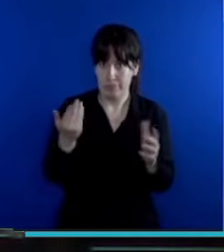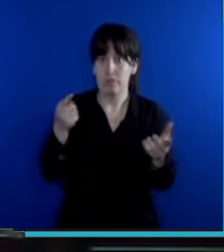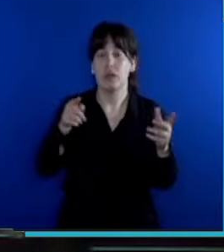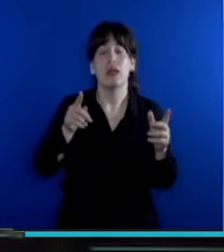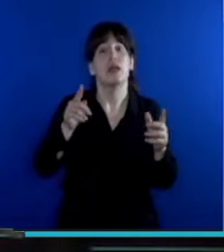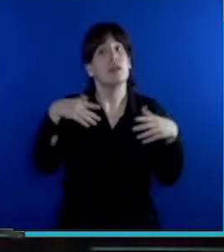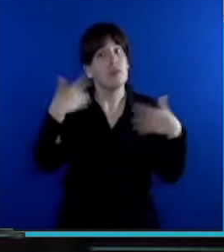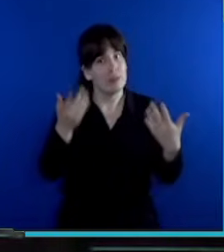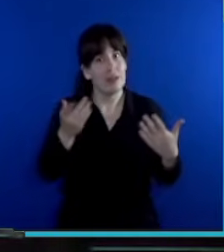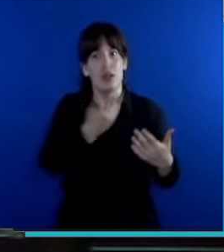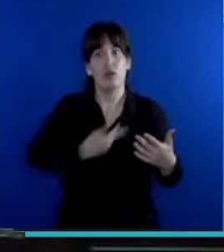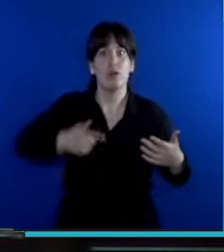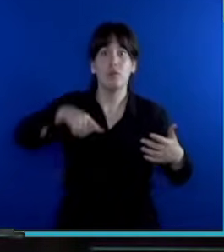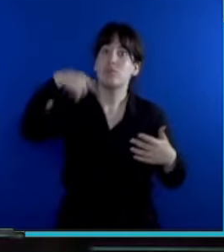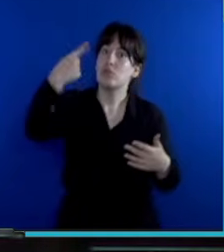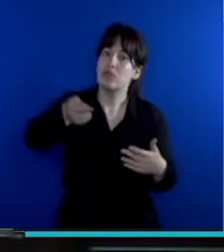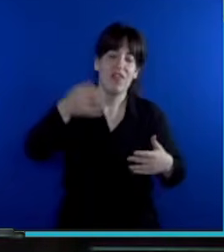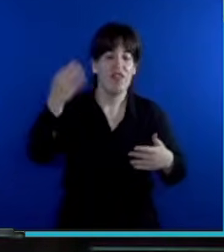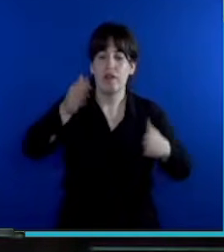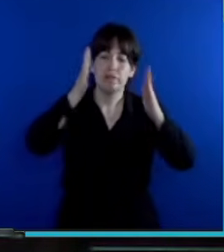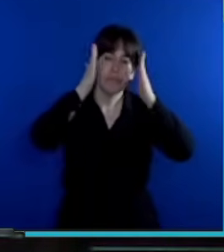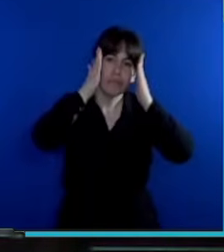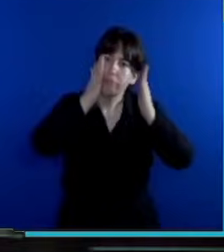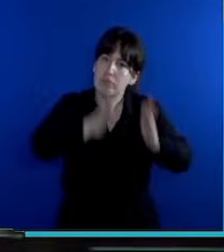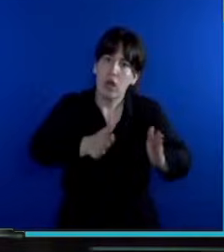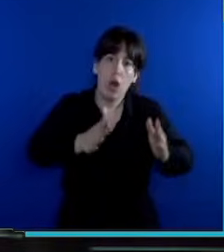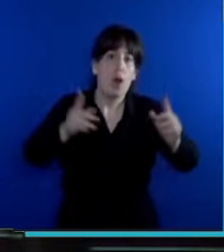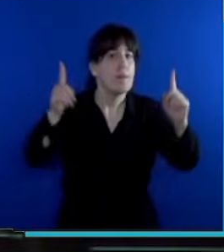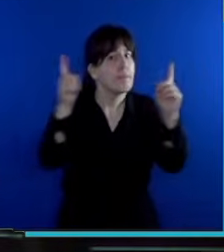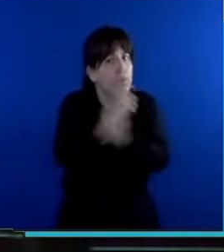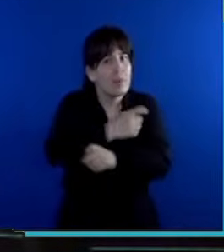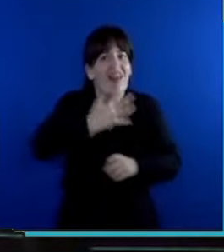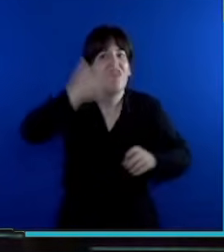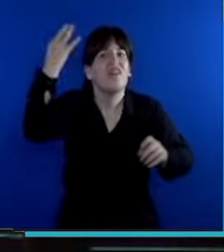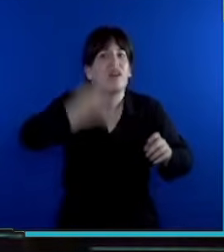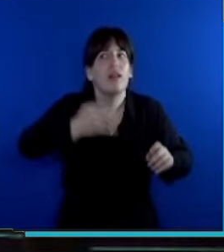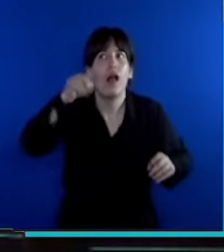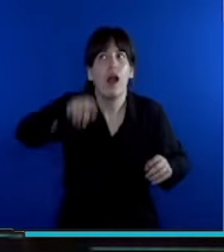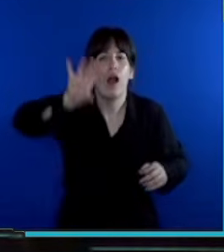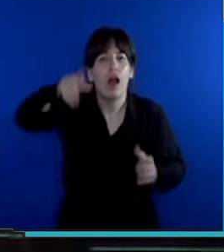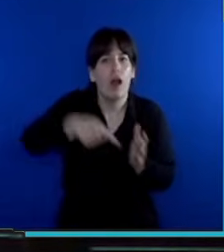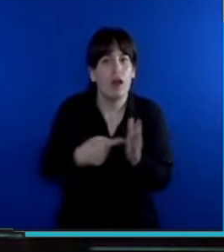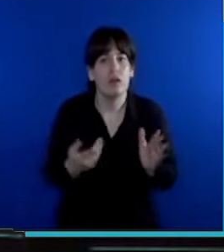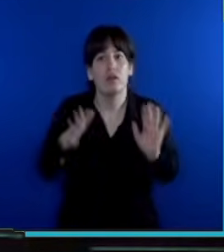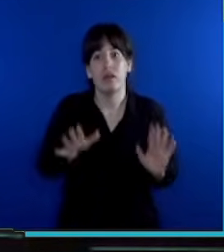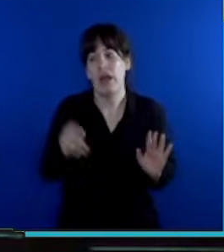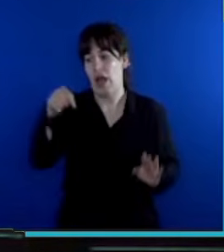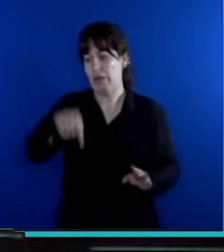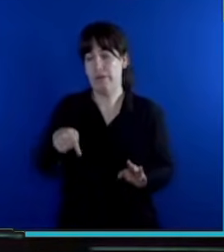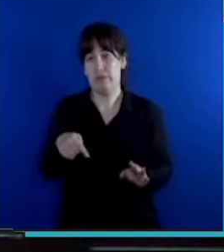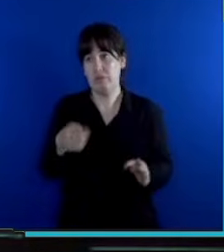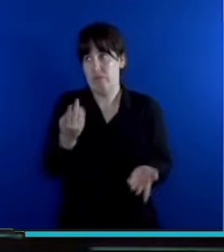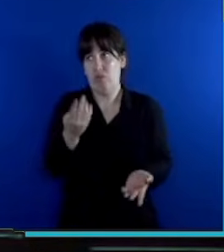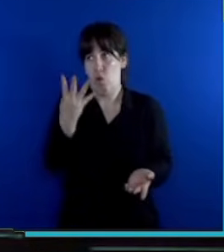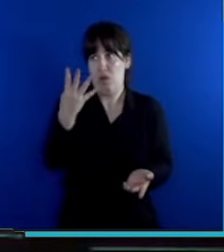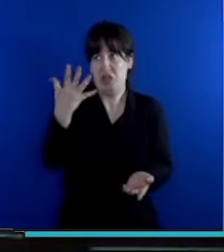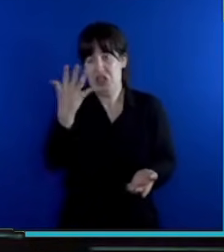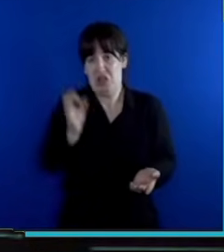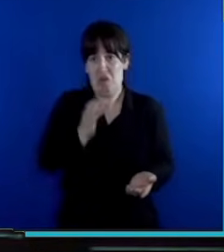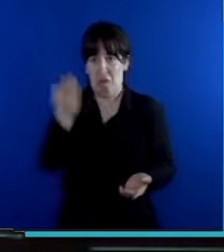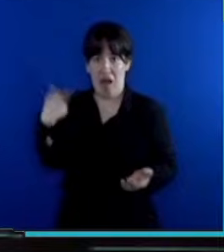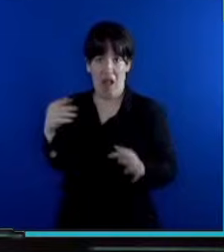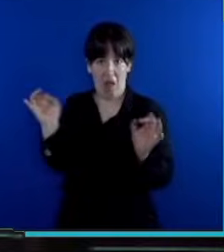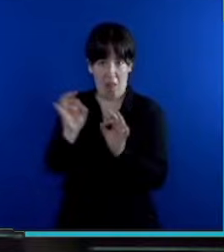el próximo gobierno va a tener que focalizarse en los problemas reales de los bonaerenses, cosa que no está sucediendo hace por lo menos 4 o 5